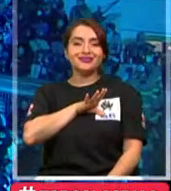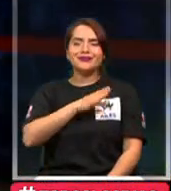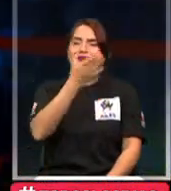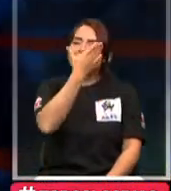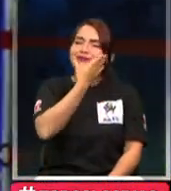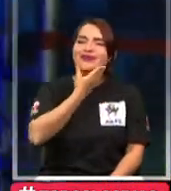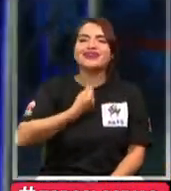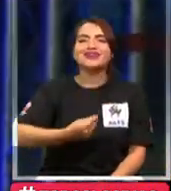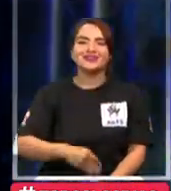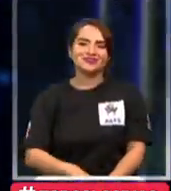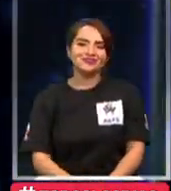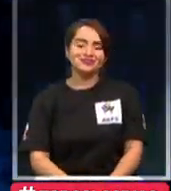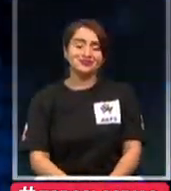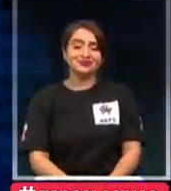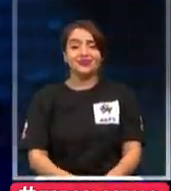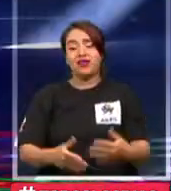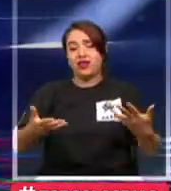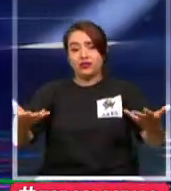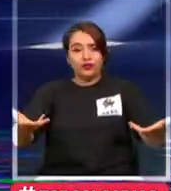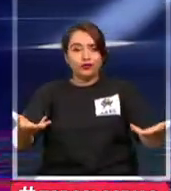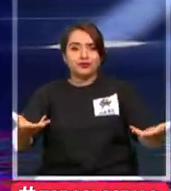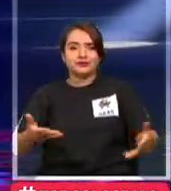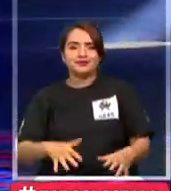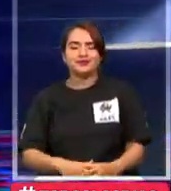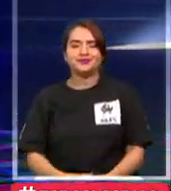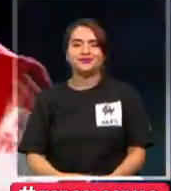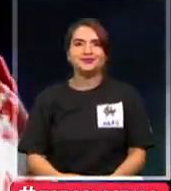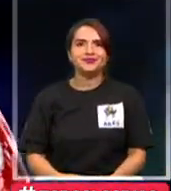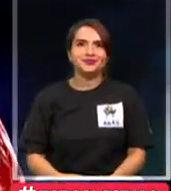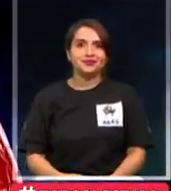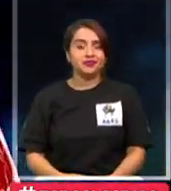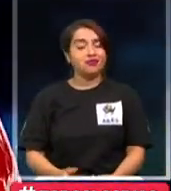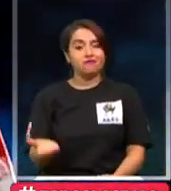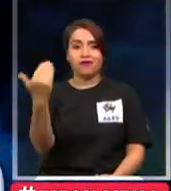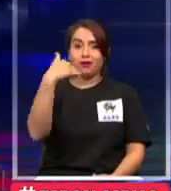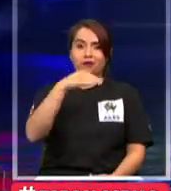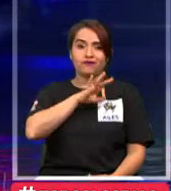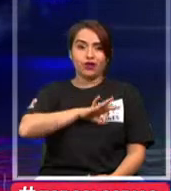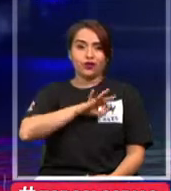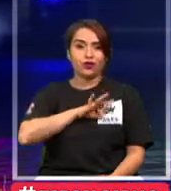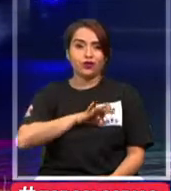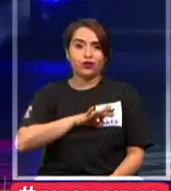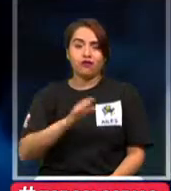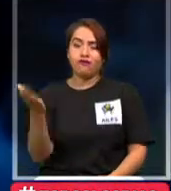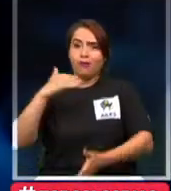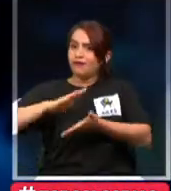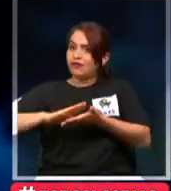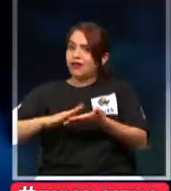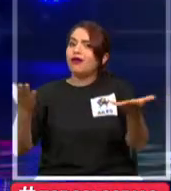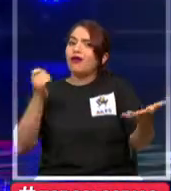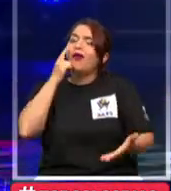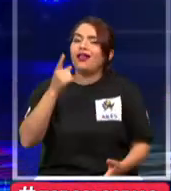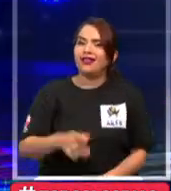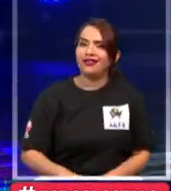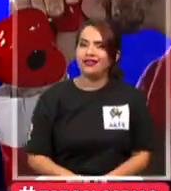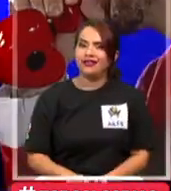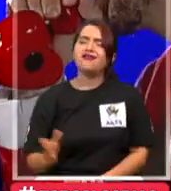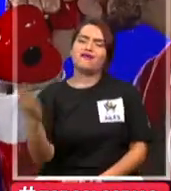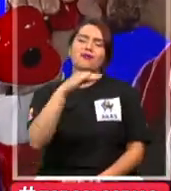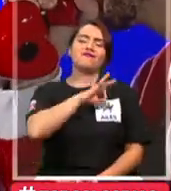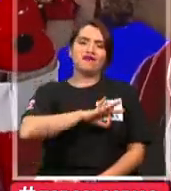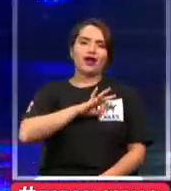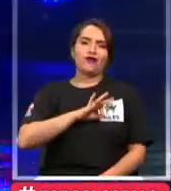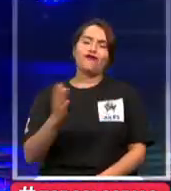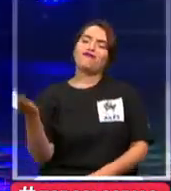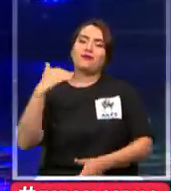Bonito. Entonces, ¿nos vamos al banco o nos vamos al mambo? Al banco y al mambo.